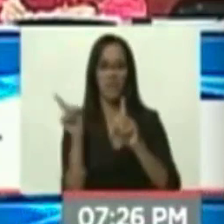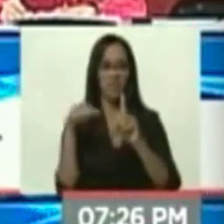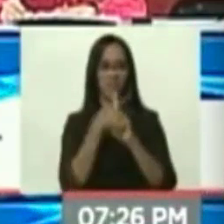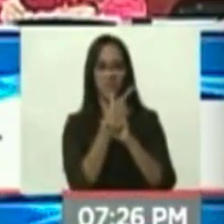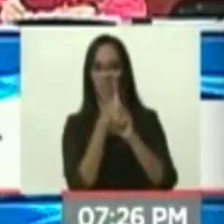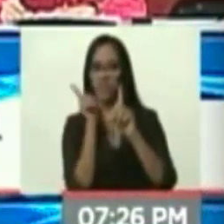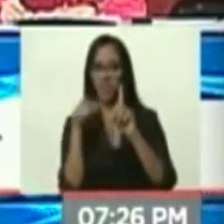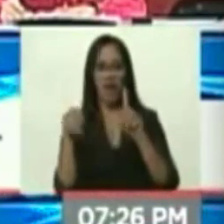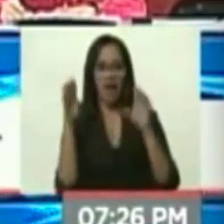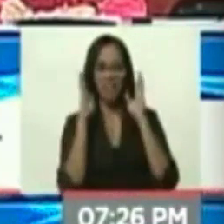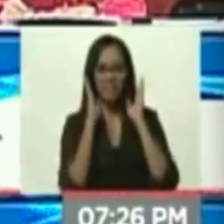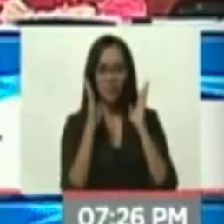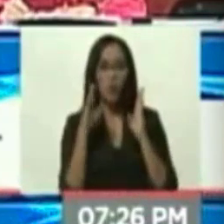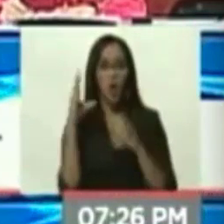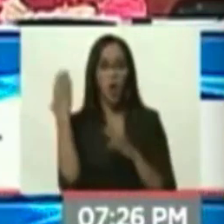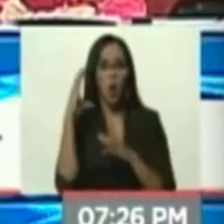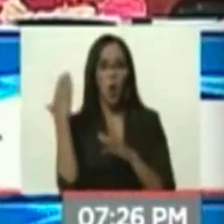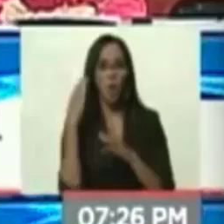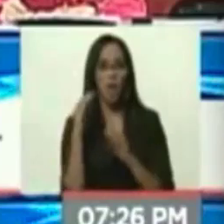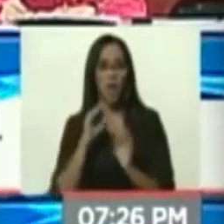atención en Colombia